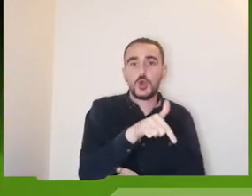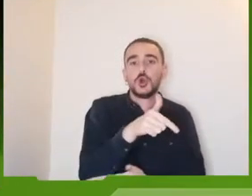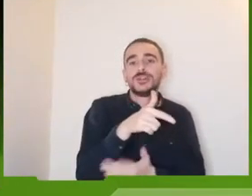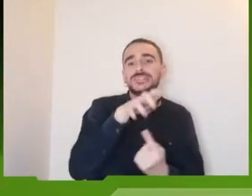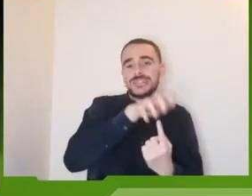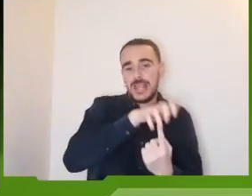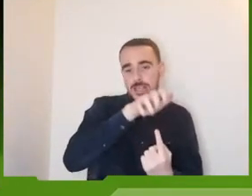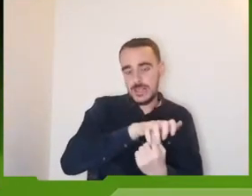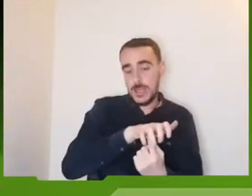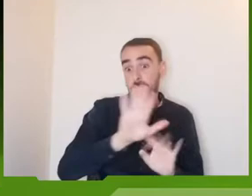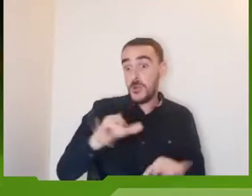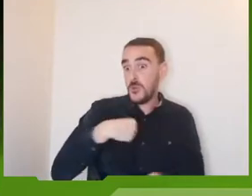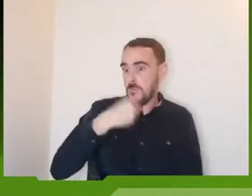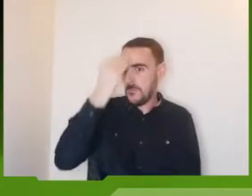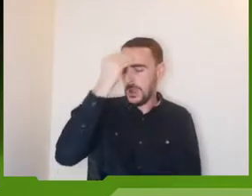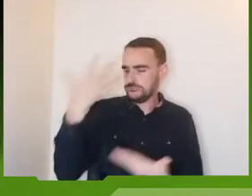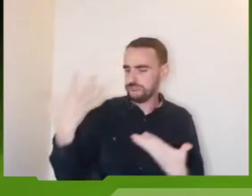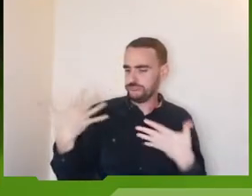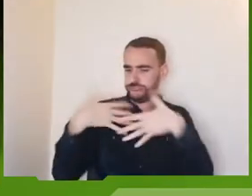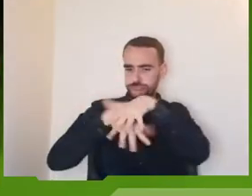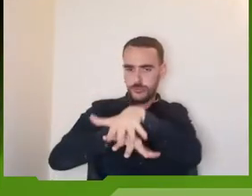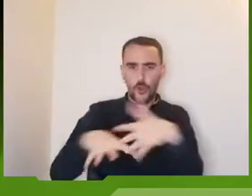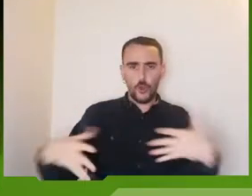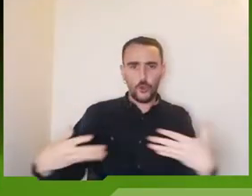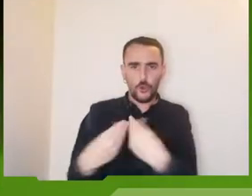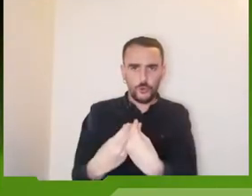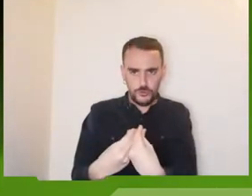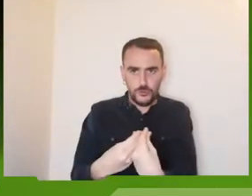la vez y de hecho es más sencillo.